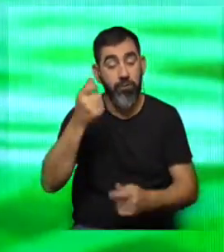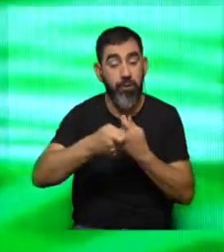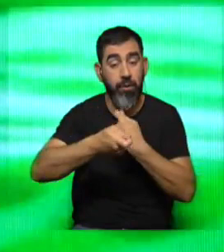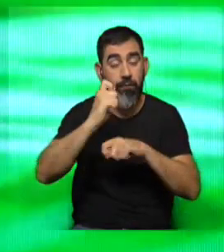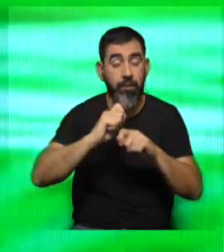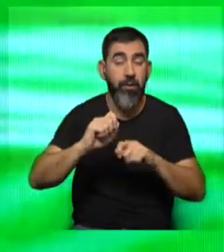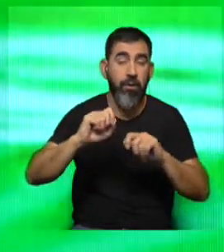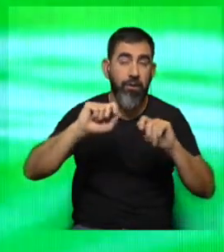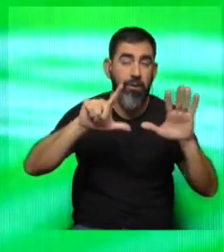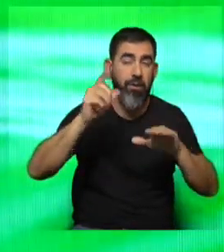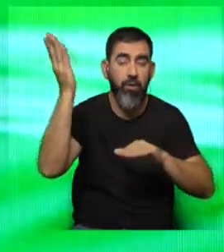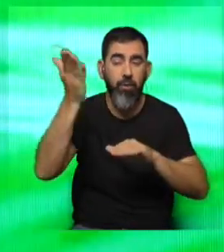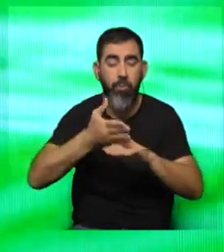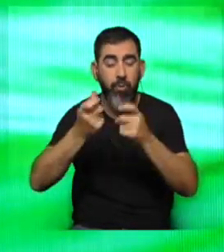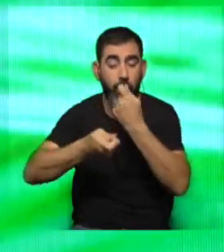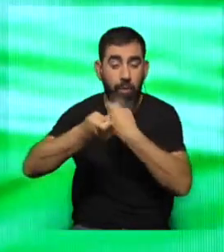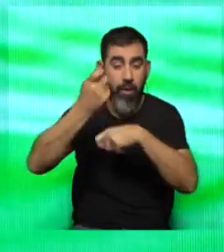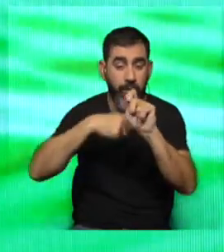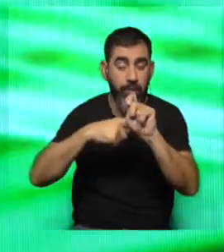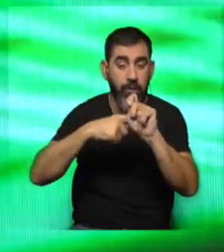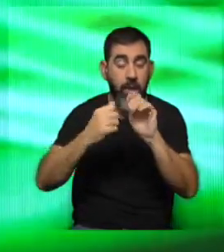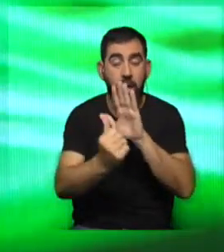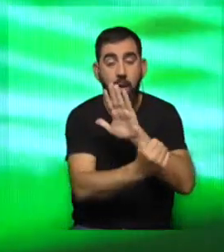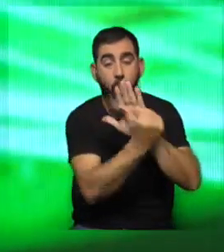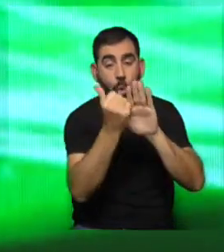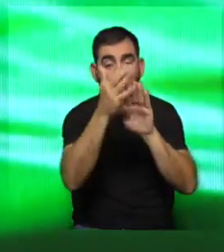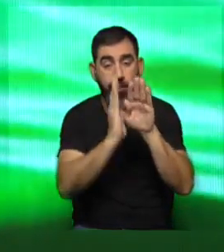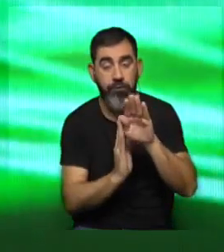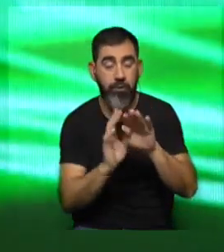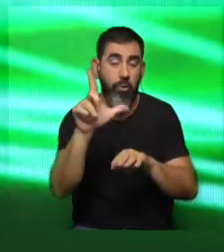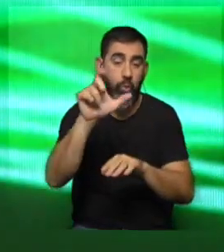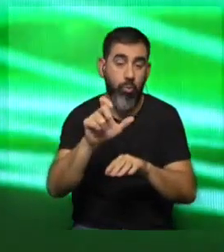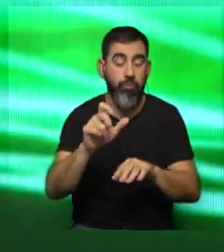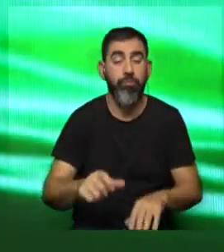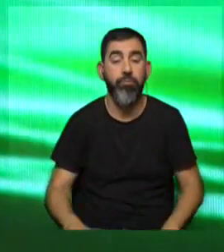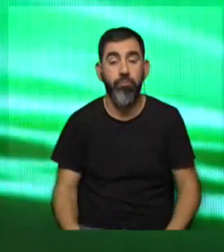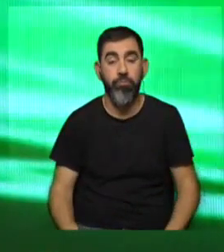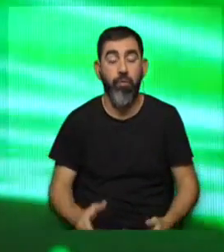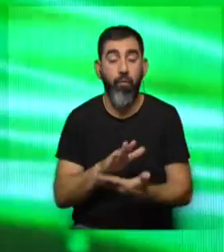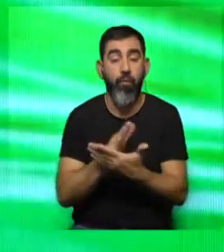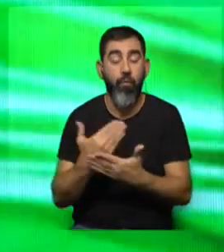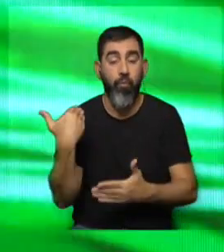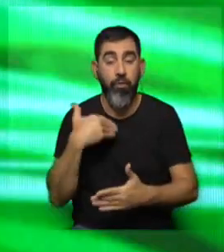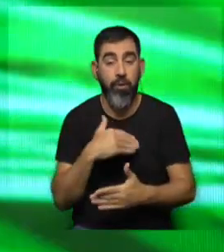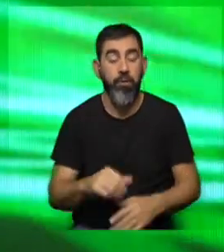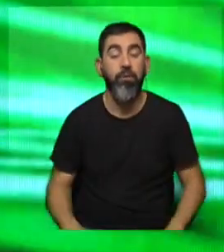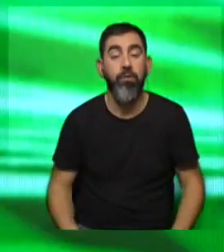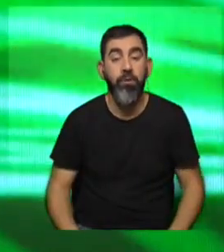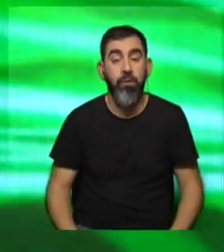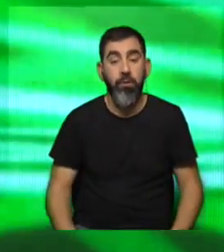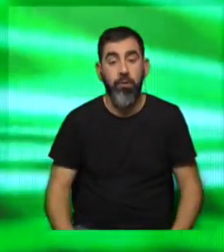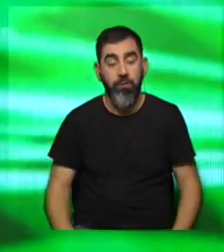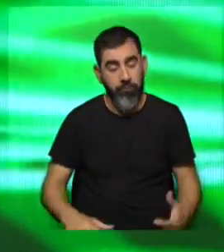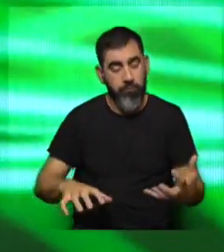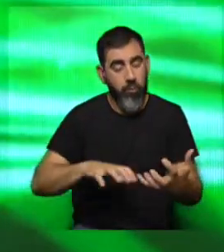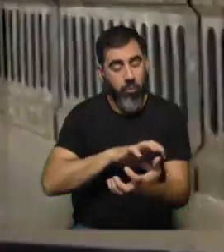el seis y el 7% de las ventas es en la zona del litoral evidentemente la zona fronteriza con la Argentina está está